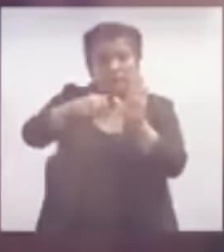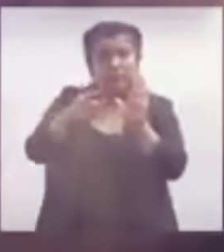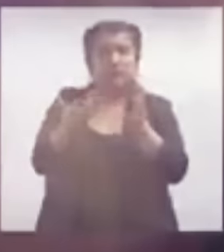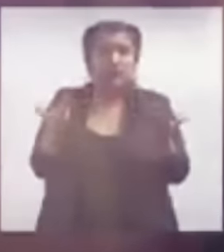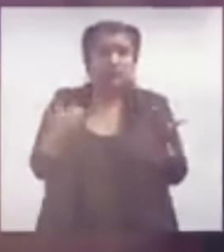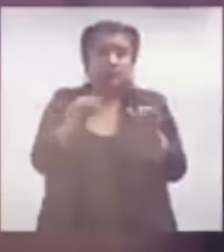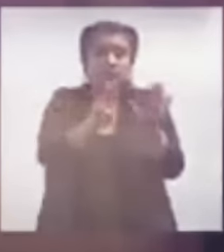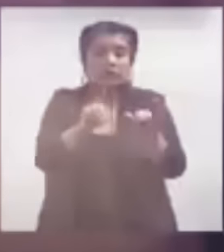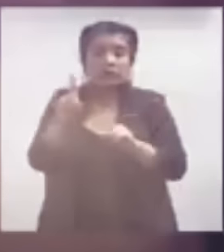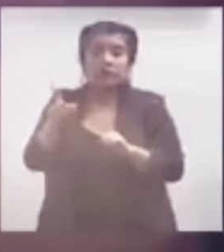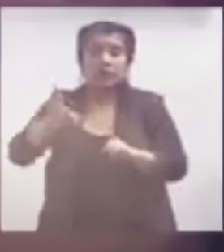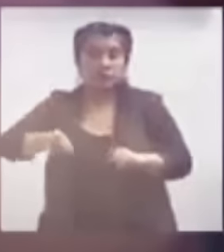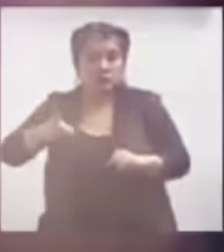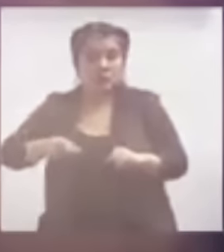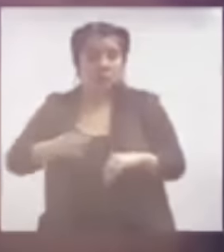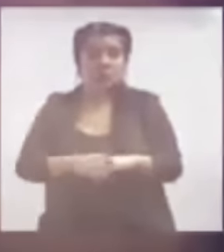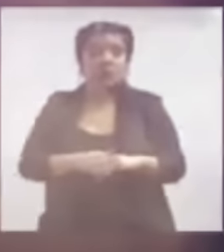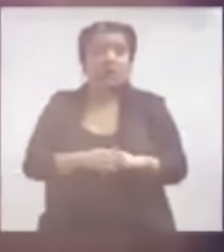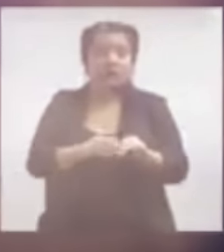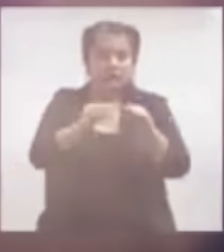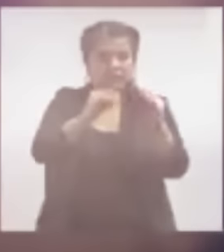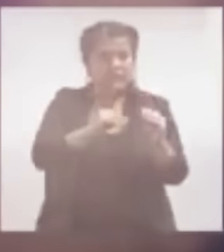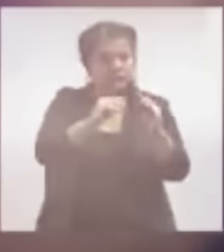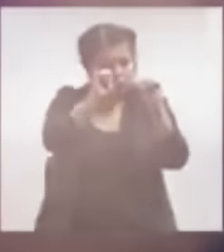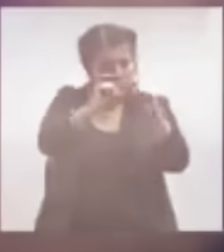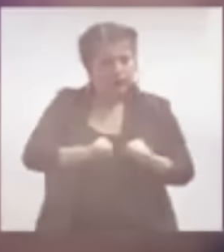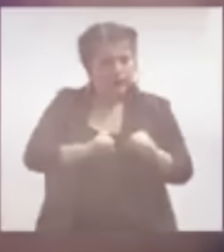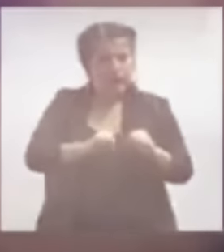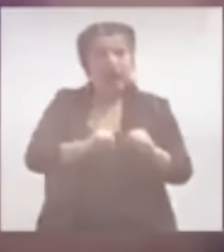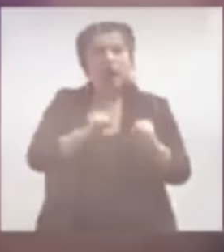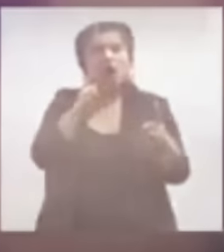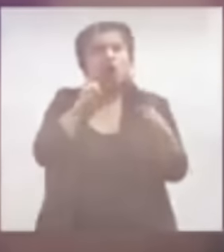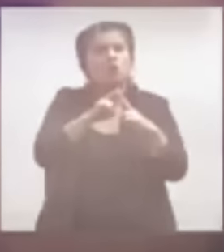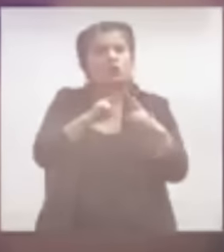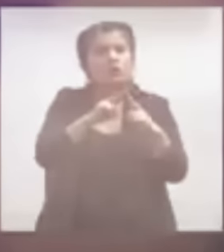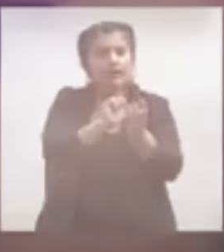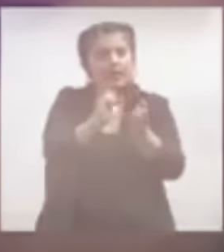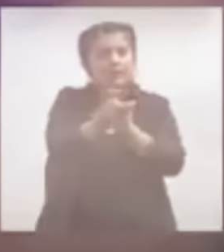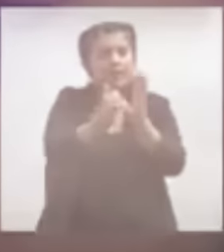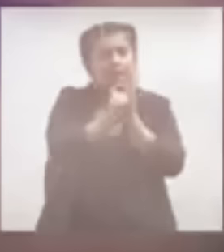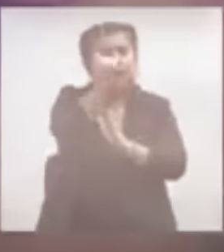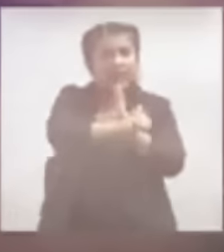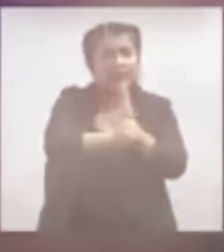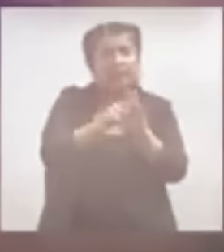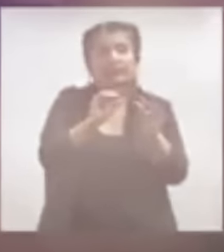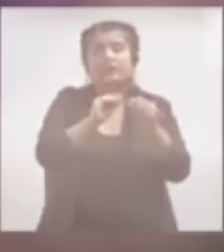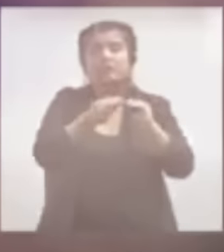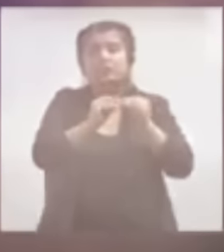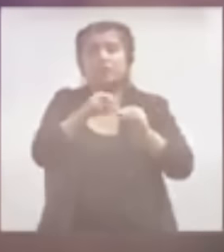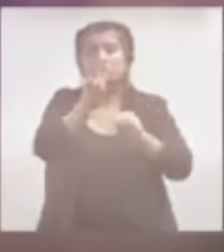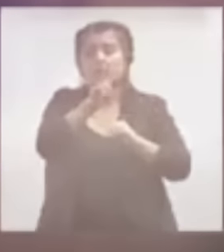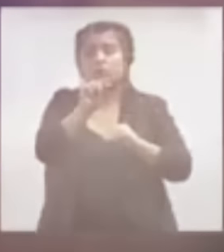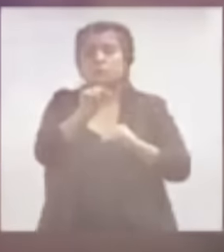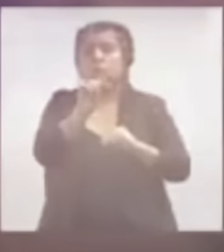hayan 81 diputados, que se entre a conocer, alterar esta agenda para que en el punto 2A